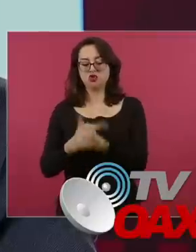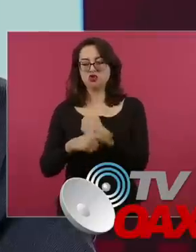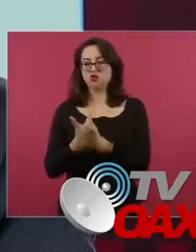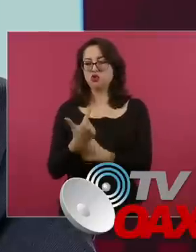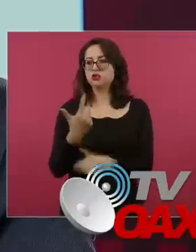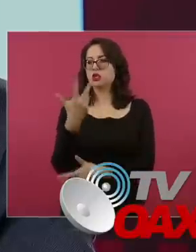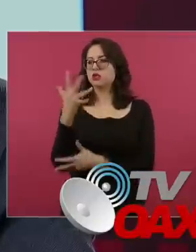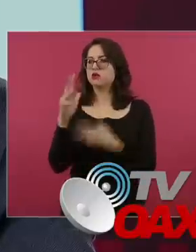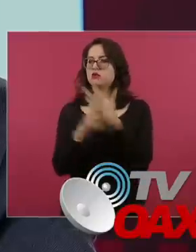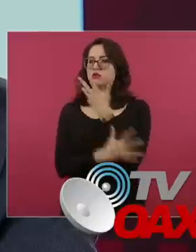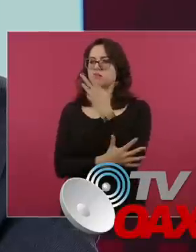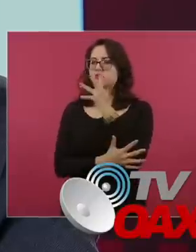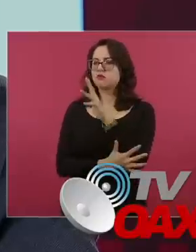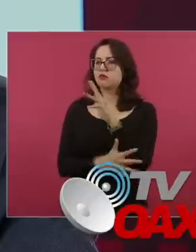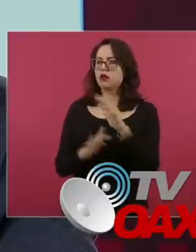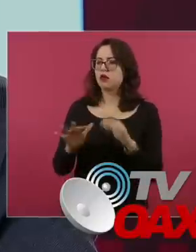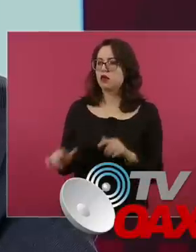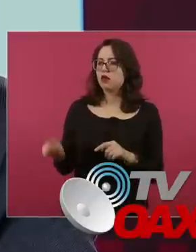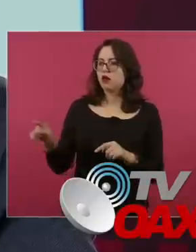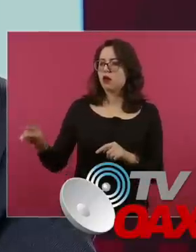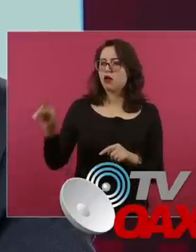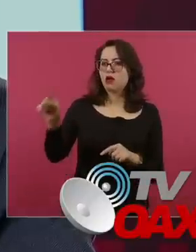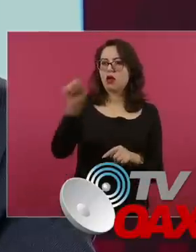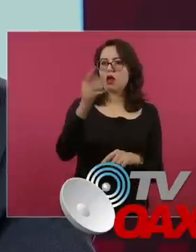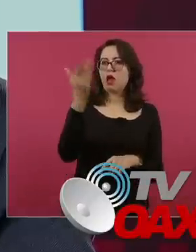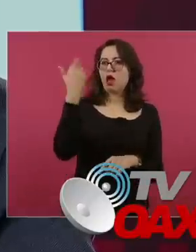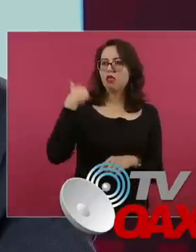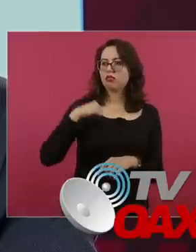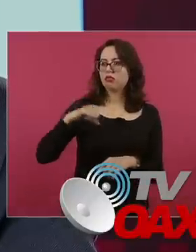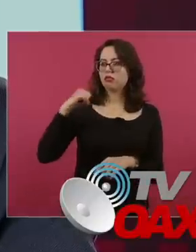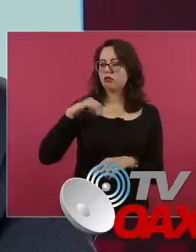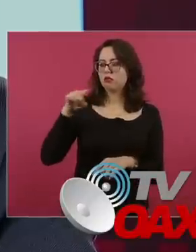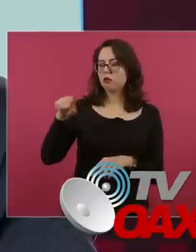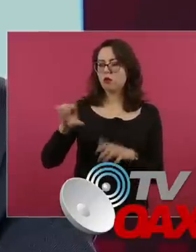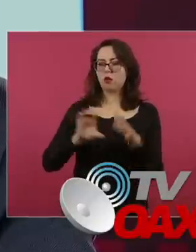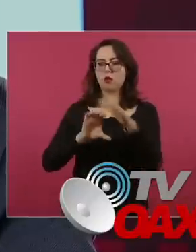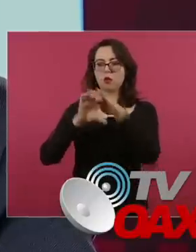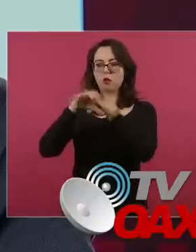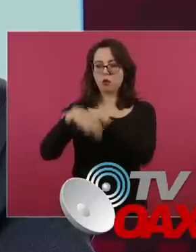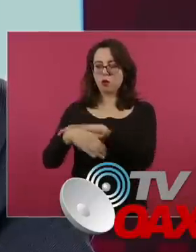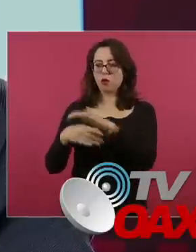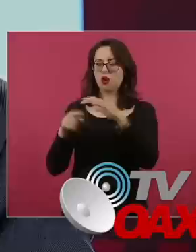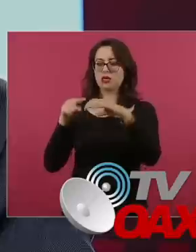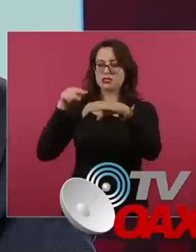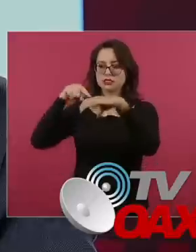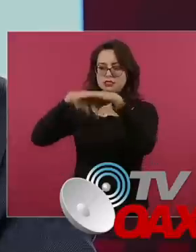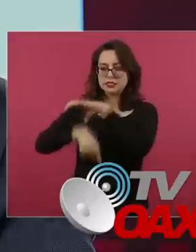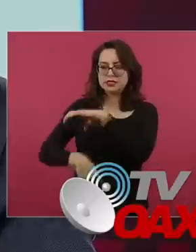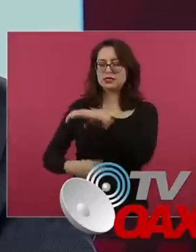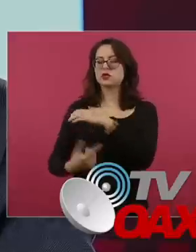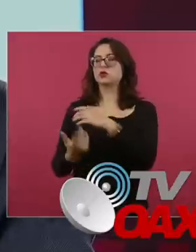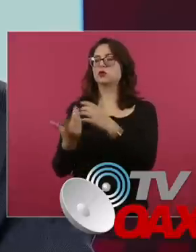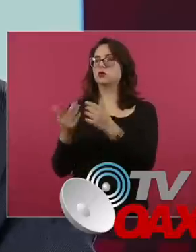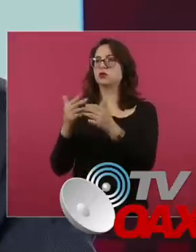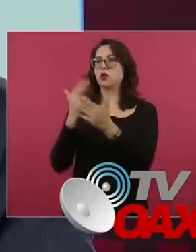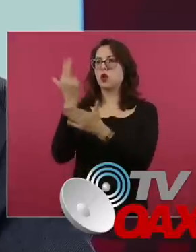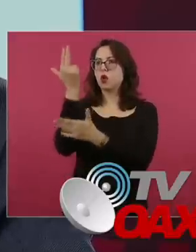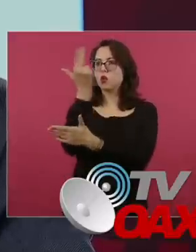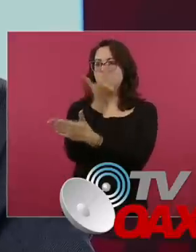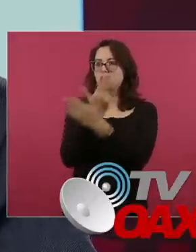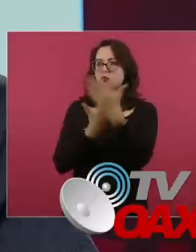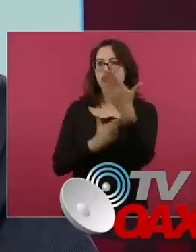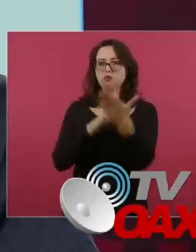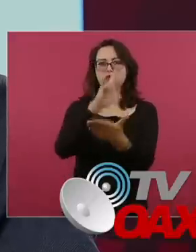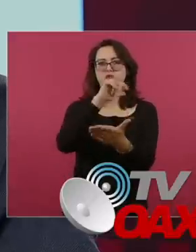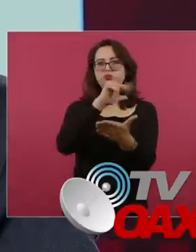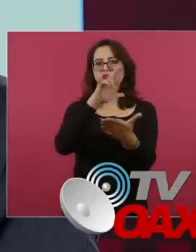naturales asociados con la presencia de grupos humanos, como cuevas, cenotes, cavernas con pintura